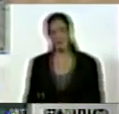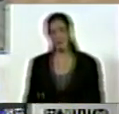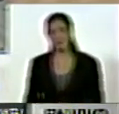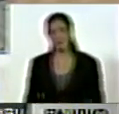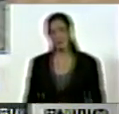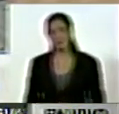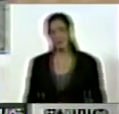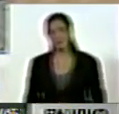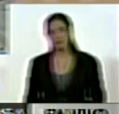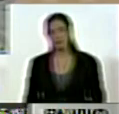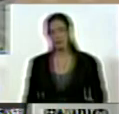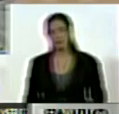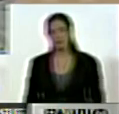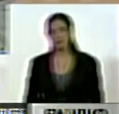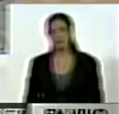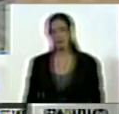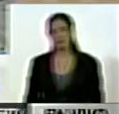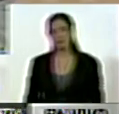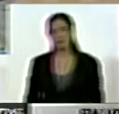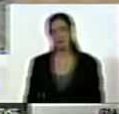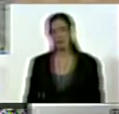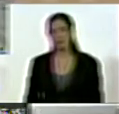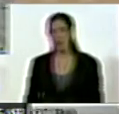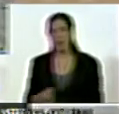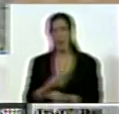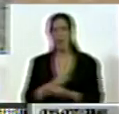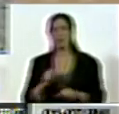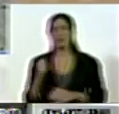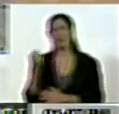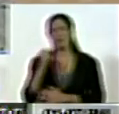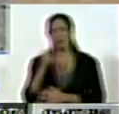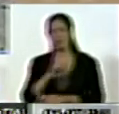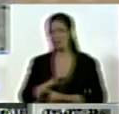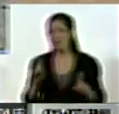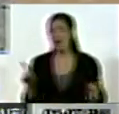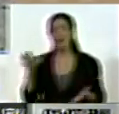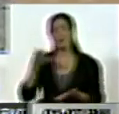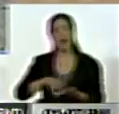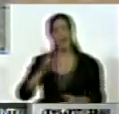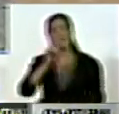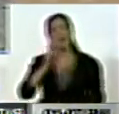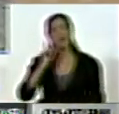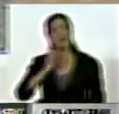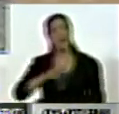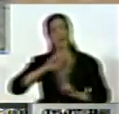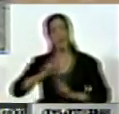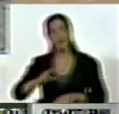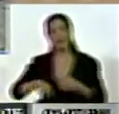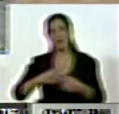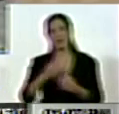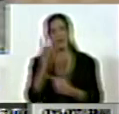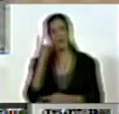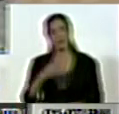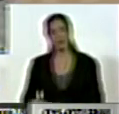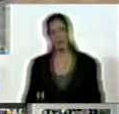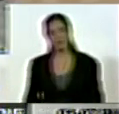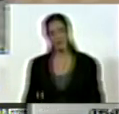No puede dejar pasar sin que el Estado venezolano actúe en consecuencia.